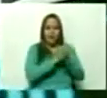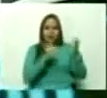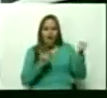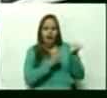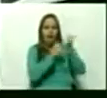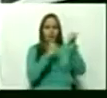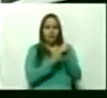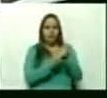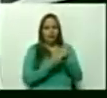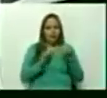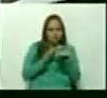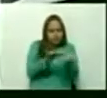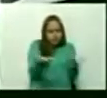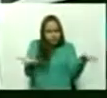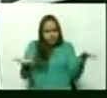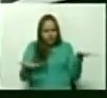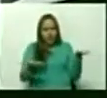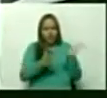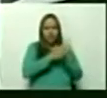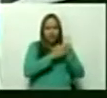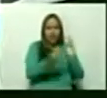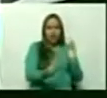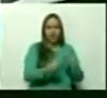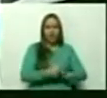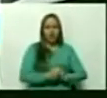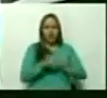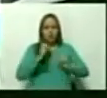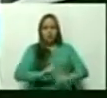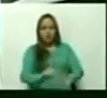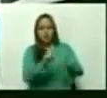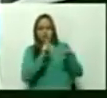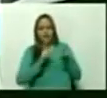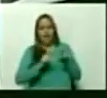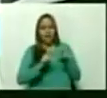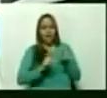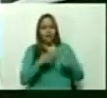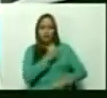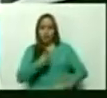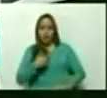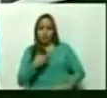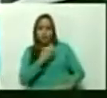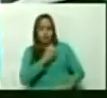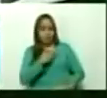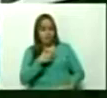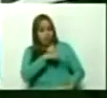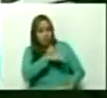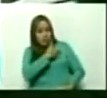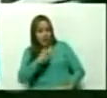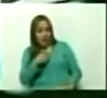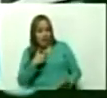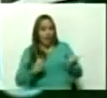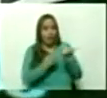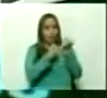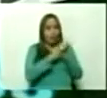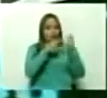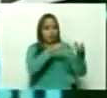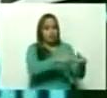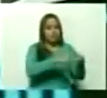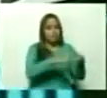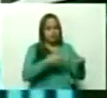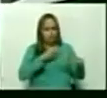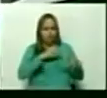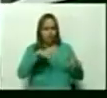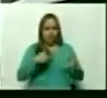presentando un dossier de oportunidades para todos los que quieran invertir en Paraguaná y hay mucha gente interesada. Ya en